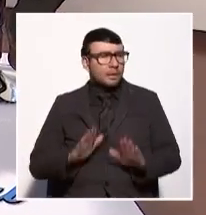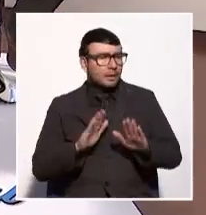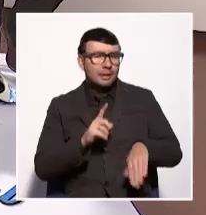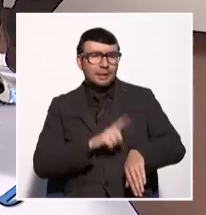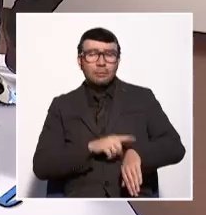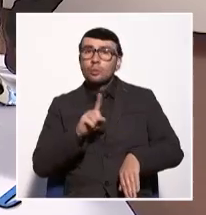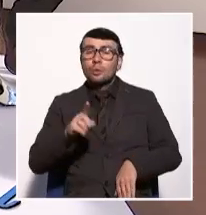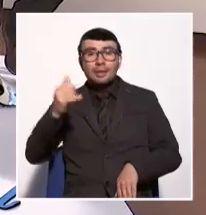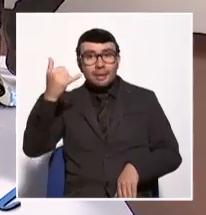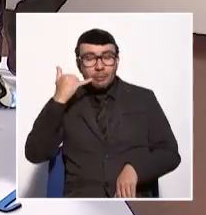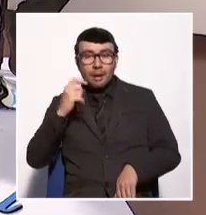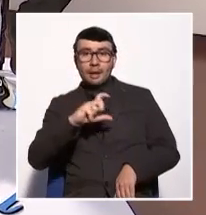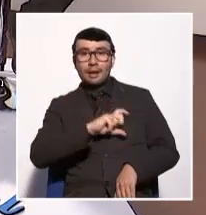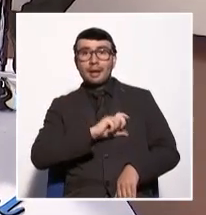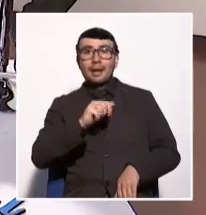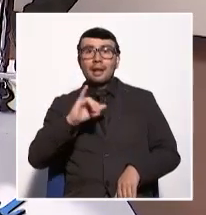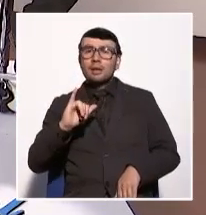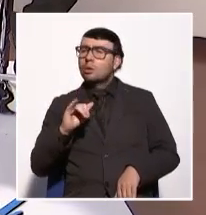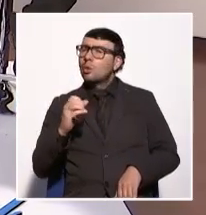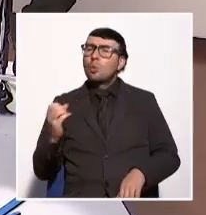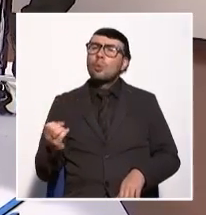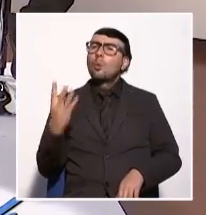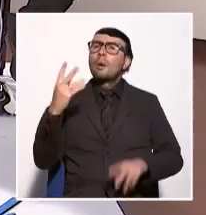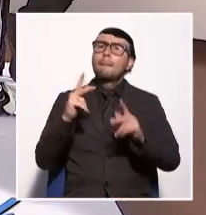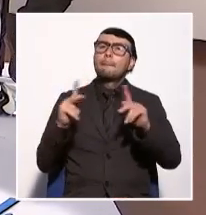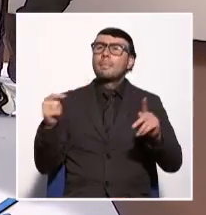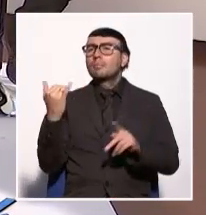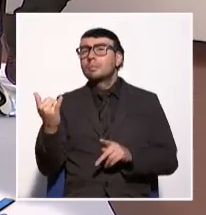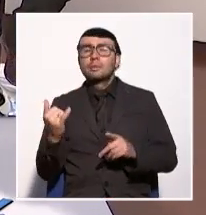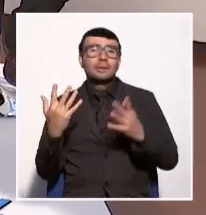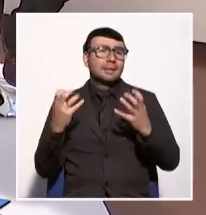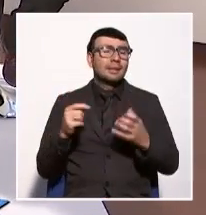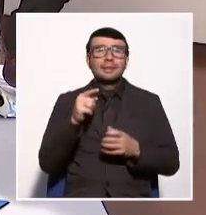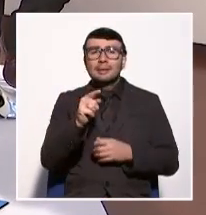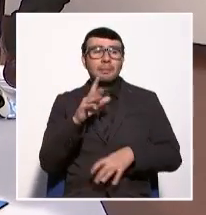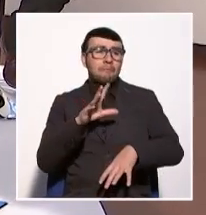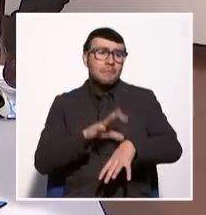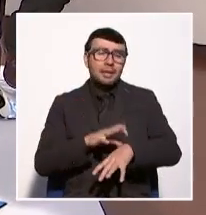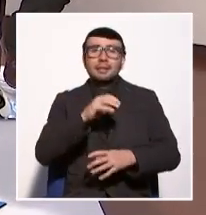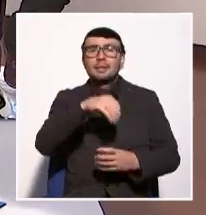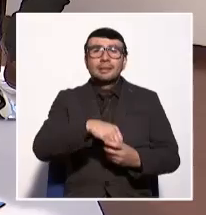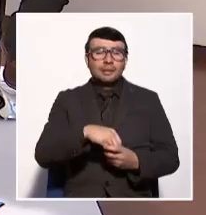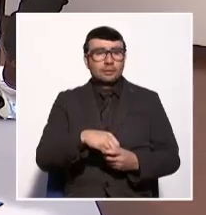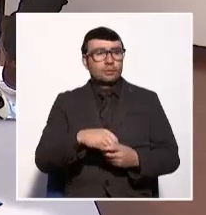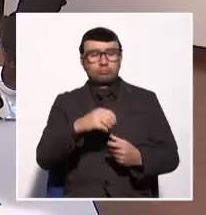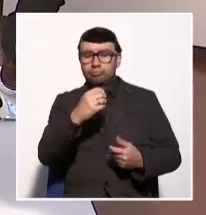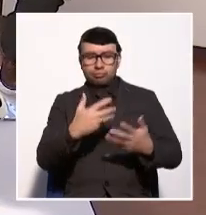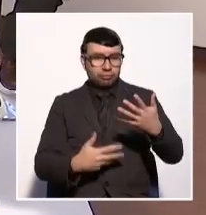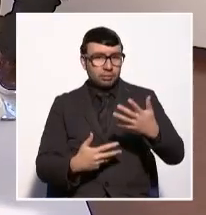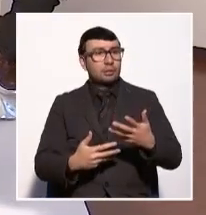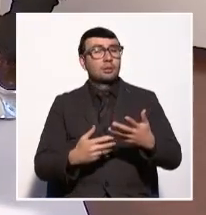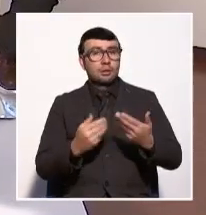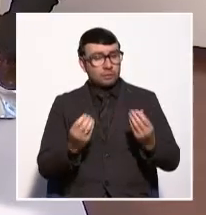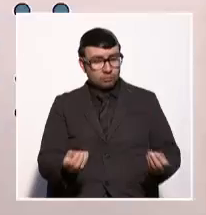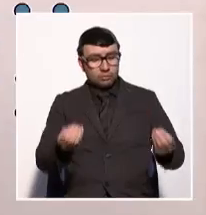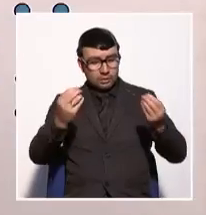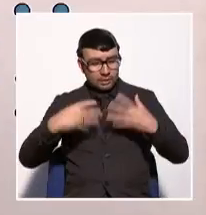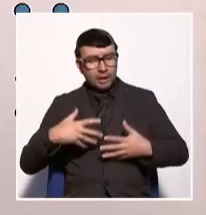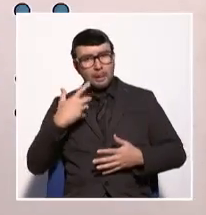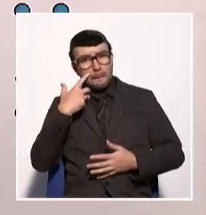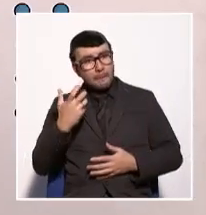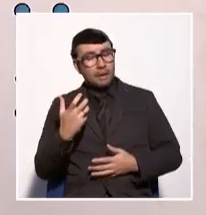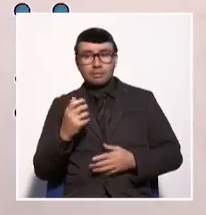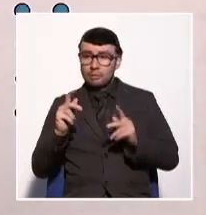a llamar a cali cuánta gente estará anhelando este tipo de medicina donde está oportuno y le dan más de lo que la gente